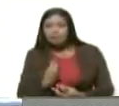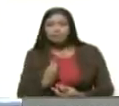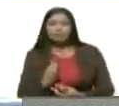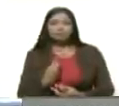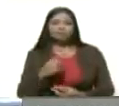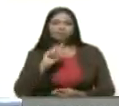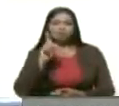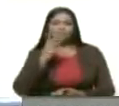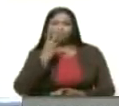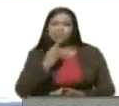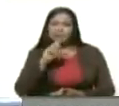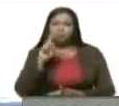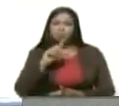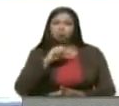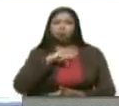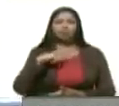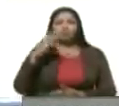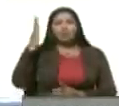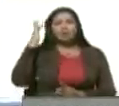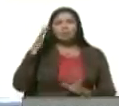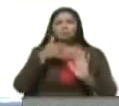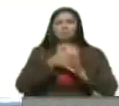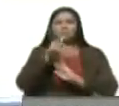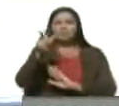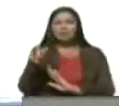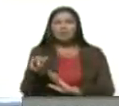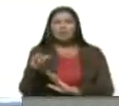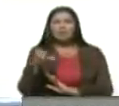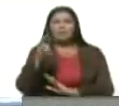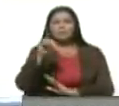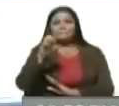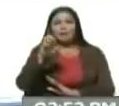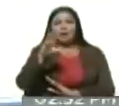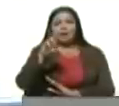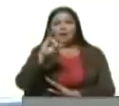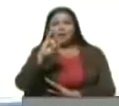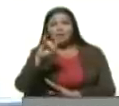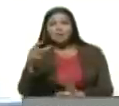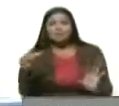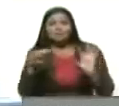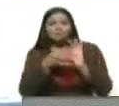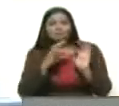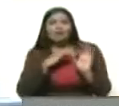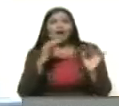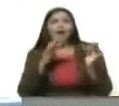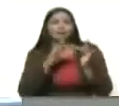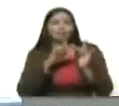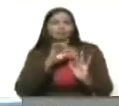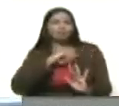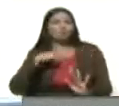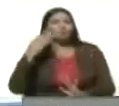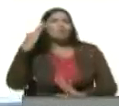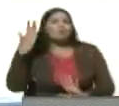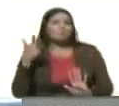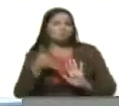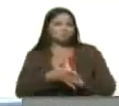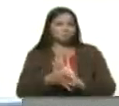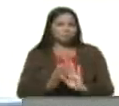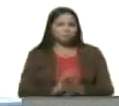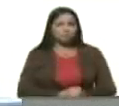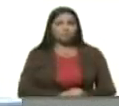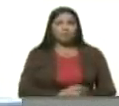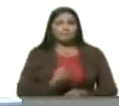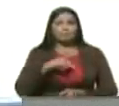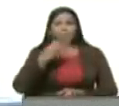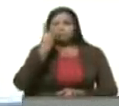no tristeza, porque sabemos de qué está hecho el señor Macri y sus relaciones, sus vínculos. Pero nos causa